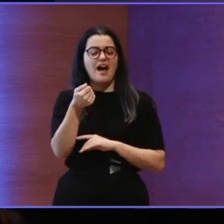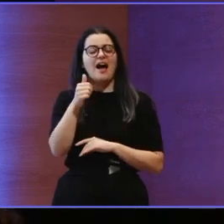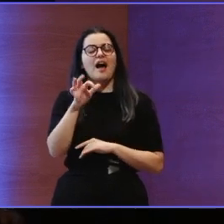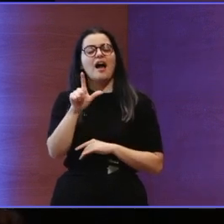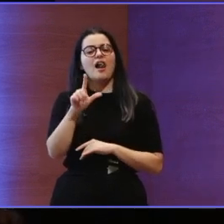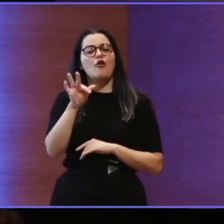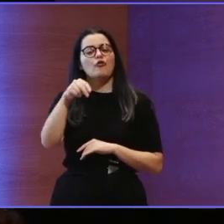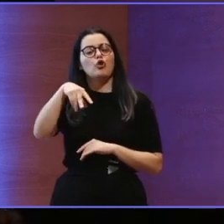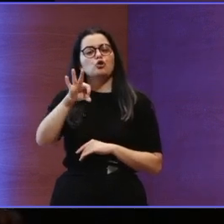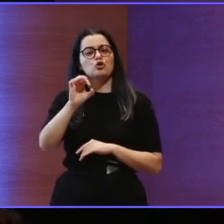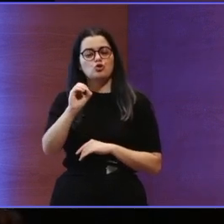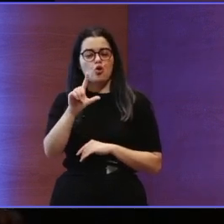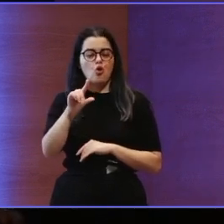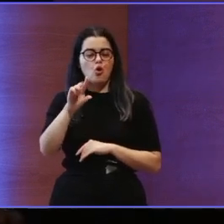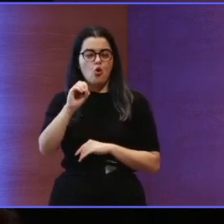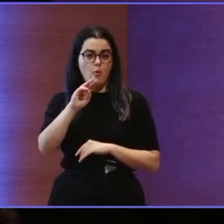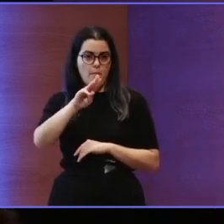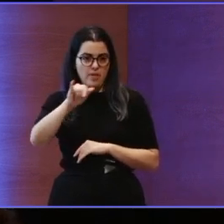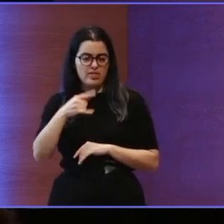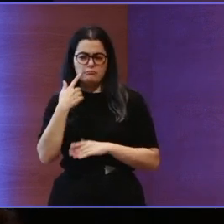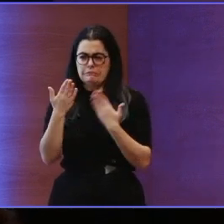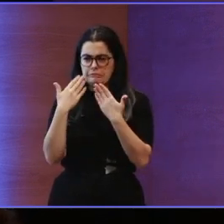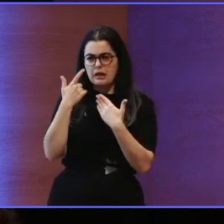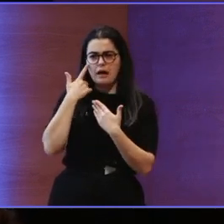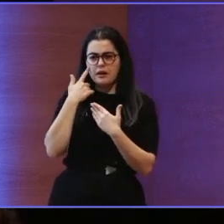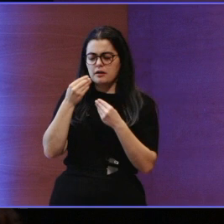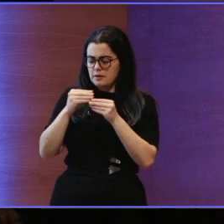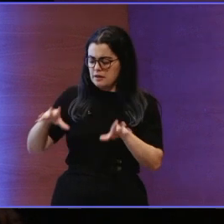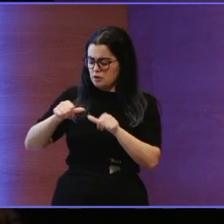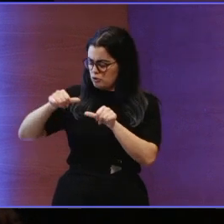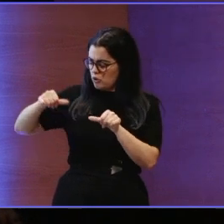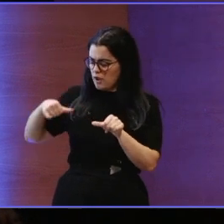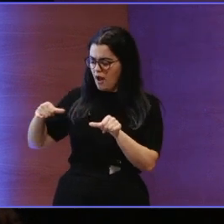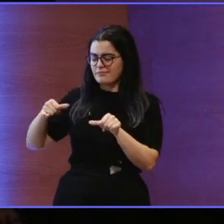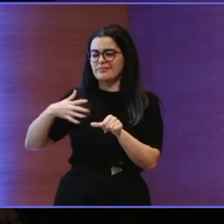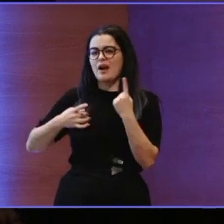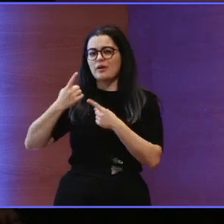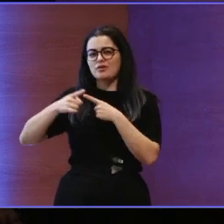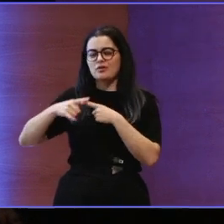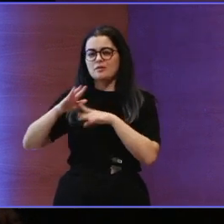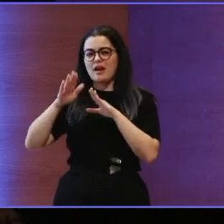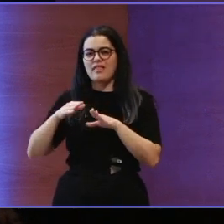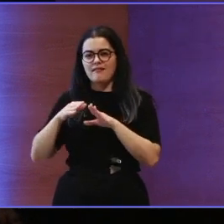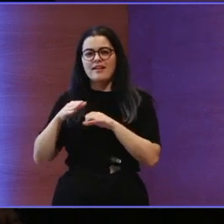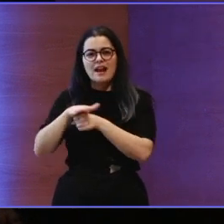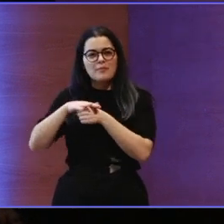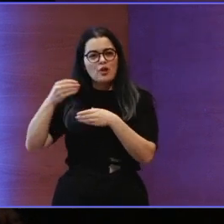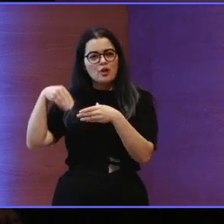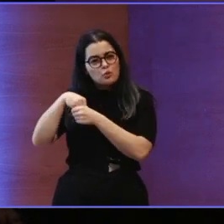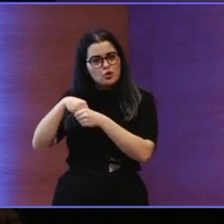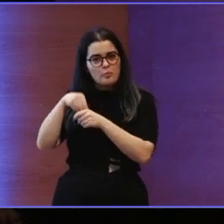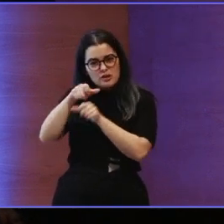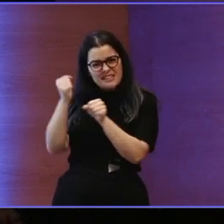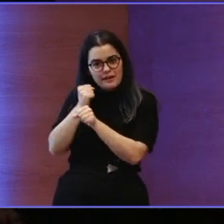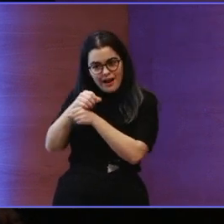que quizás En algunos momentos de la historia del país Vasco se había desdibujado la gente que trabajaba en inclusión no Bueno pues